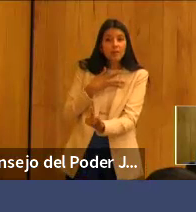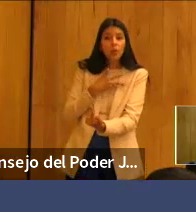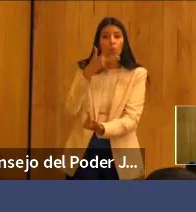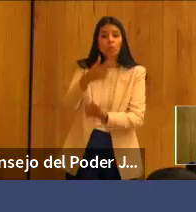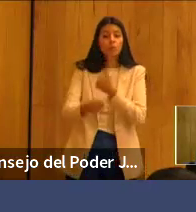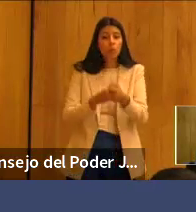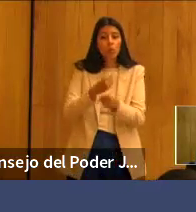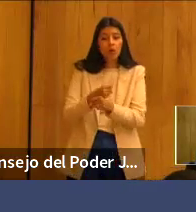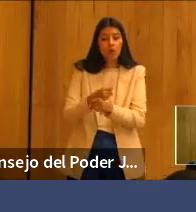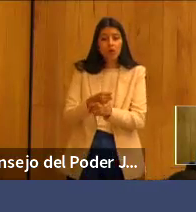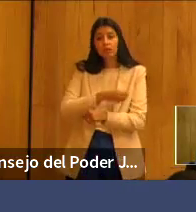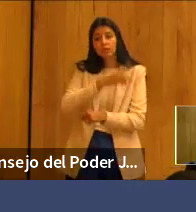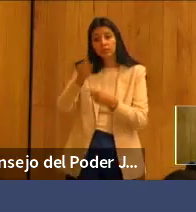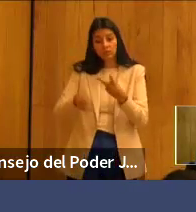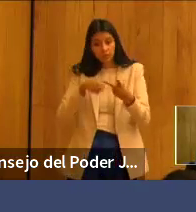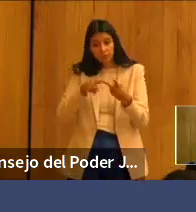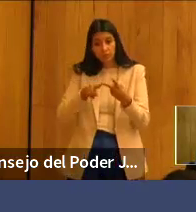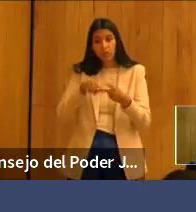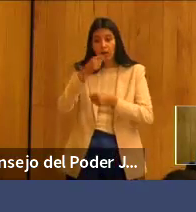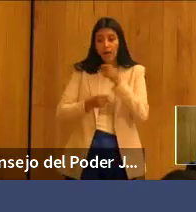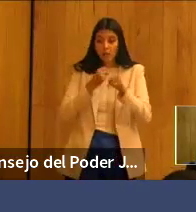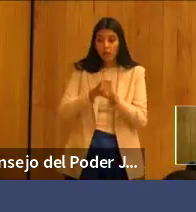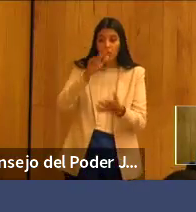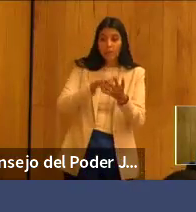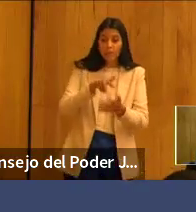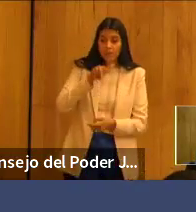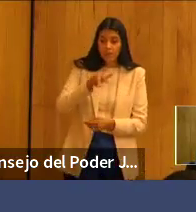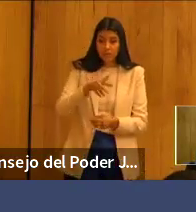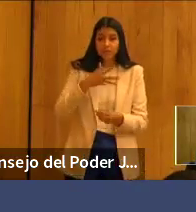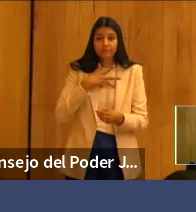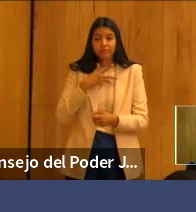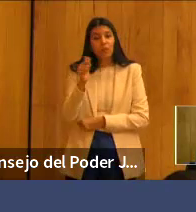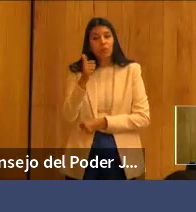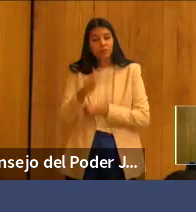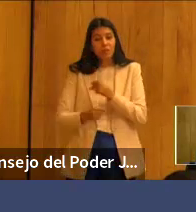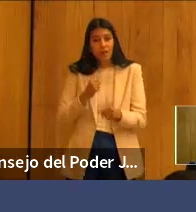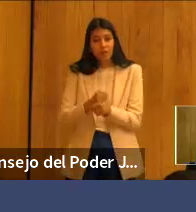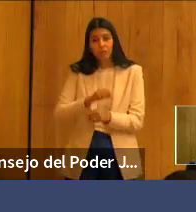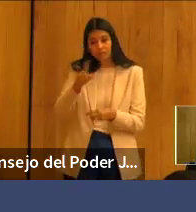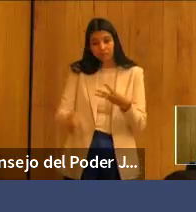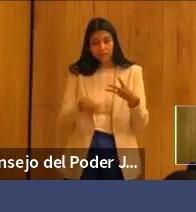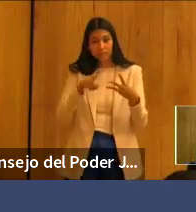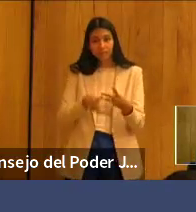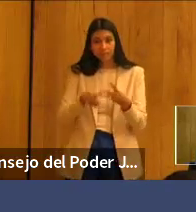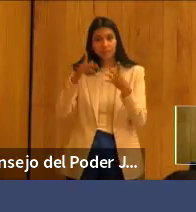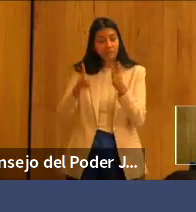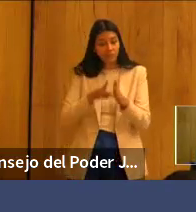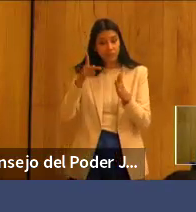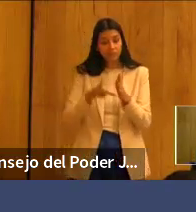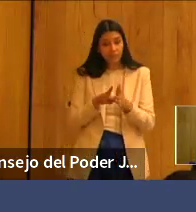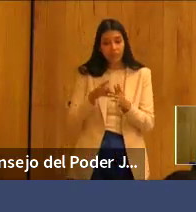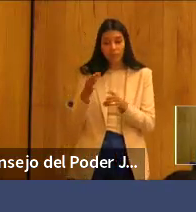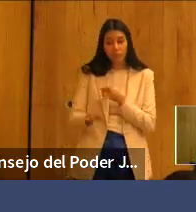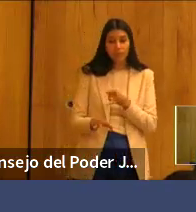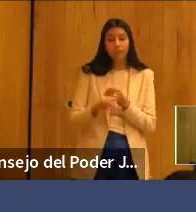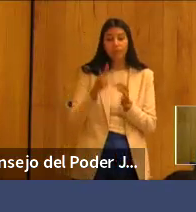años. El segundo hecho, en el año 2018, tenía 11 años. Y el tercero, en 2020, era